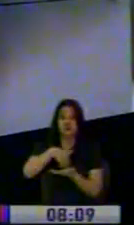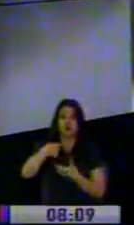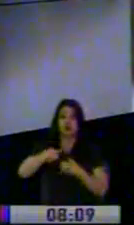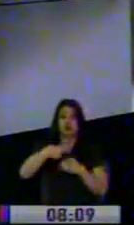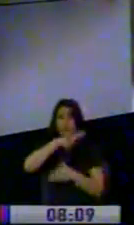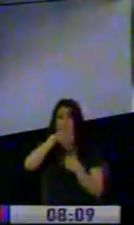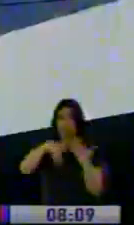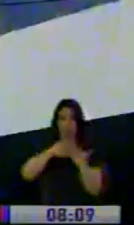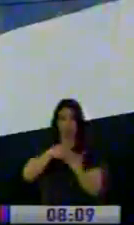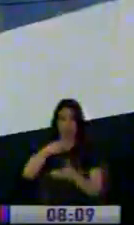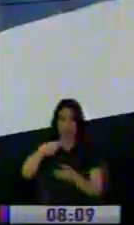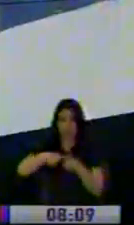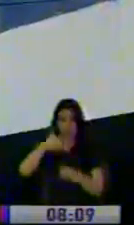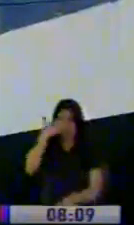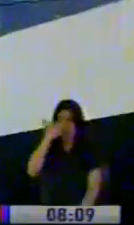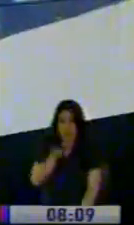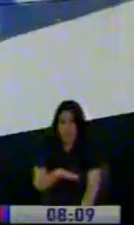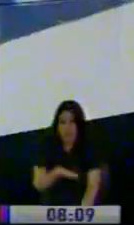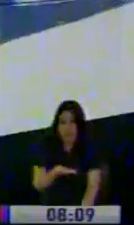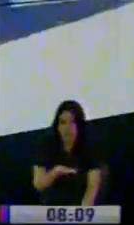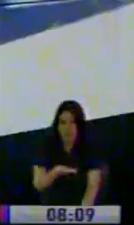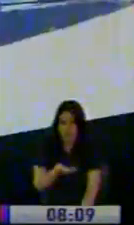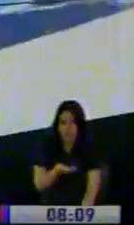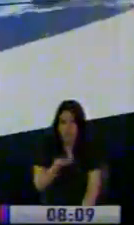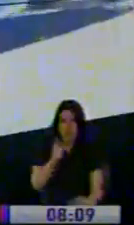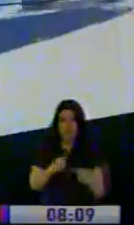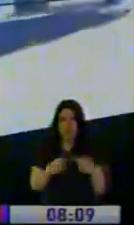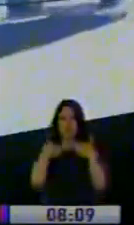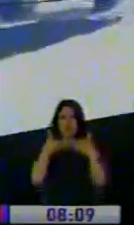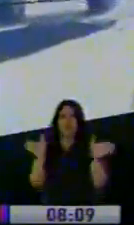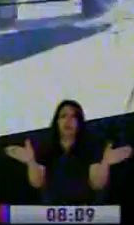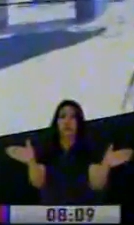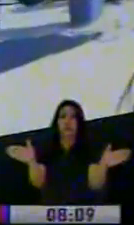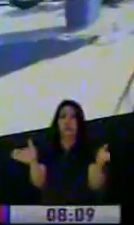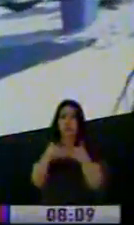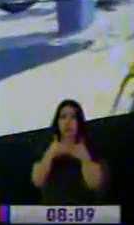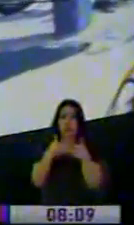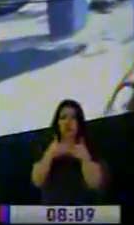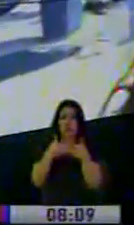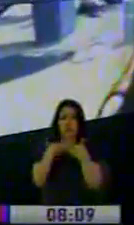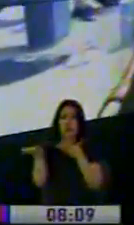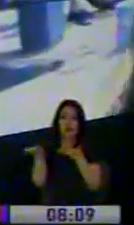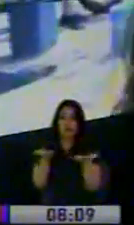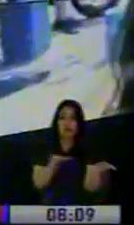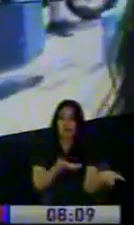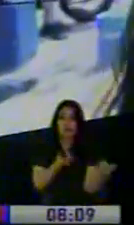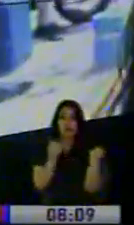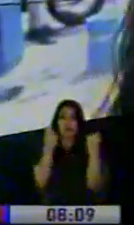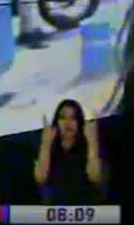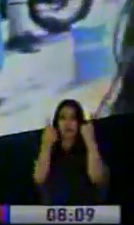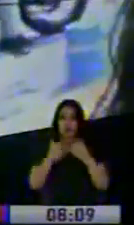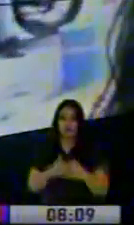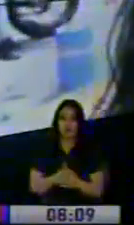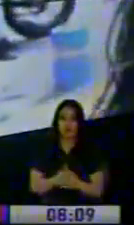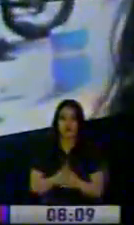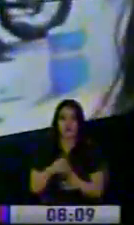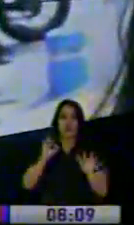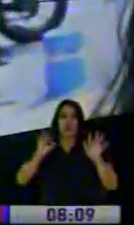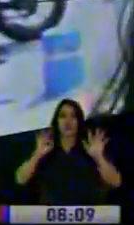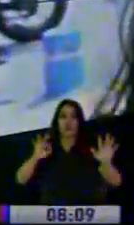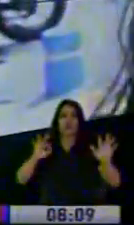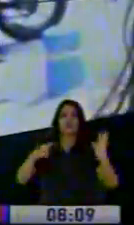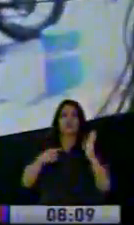sabía que se iba a dar. 2, ¿por qué las puertas? Estos eventos no se entiende, había más de